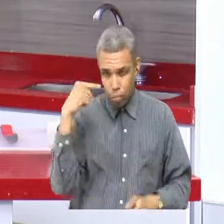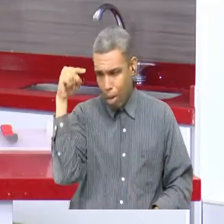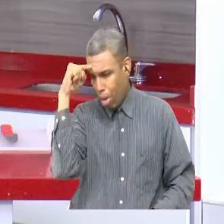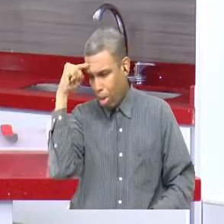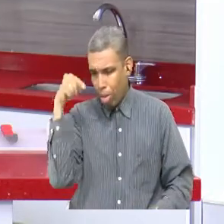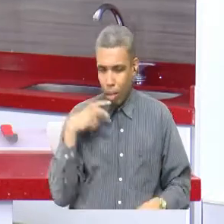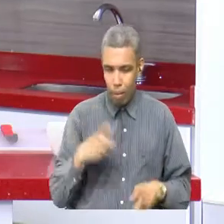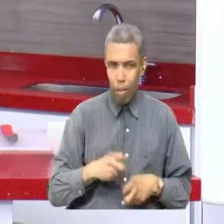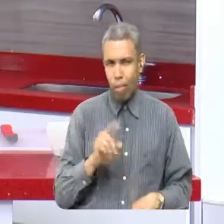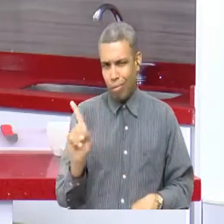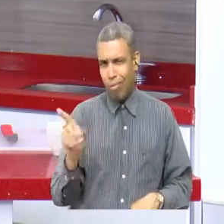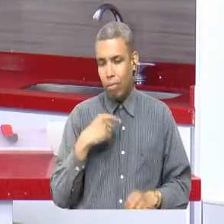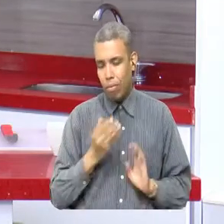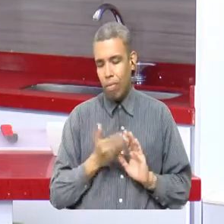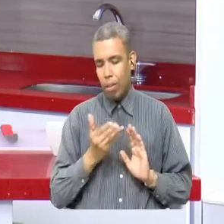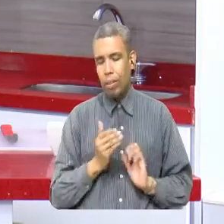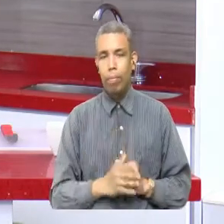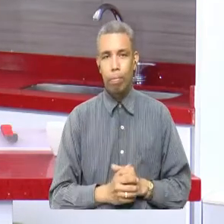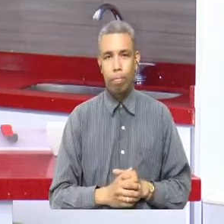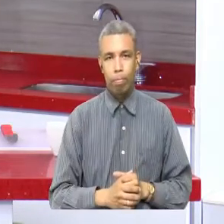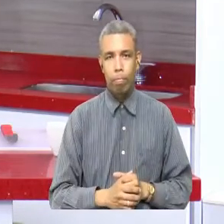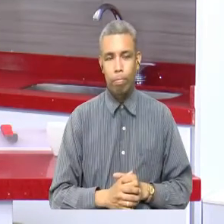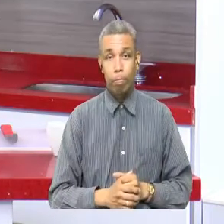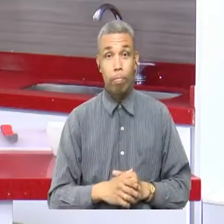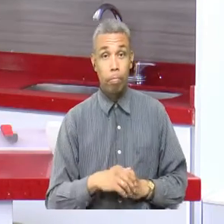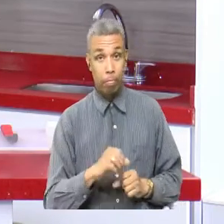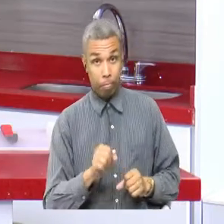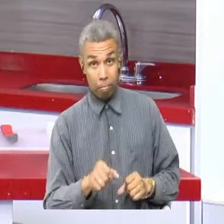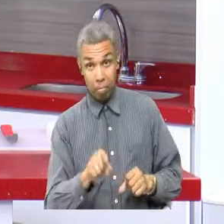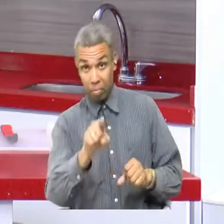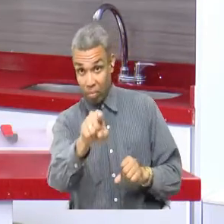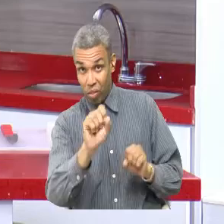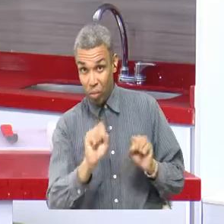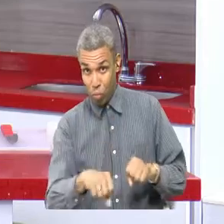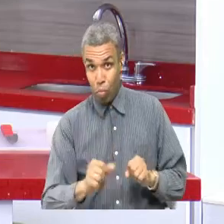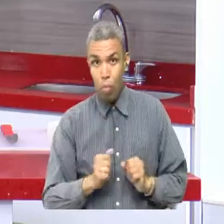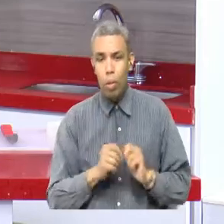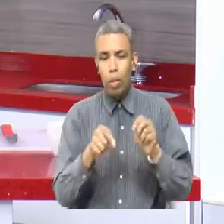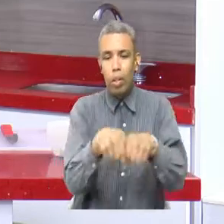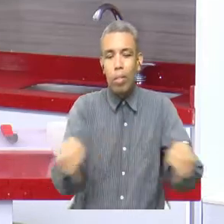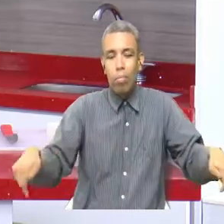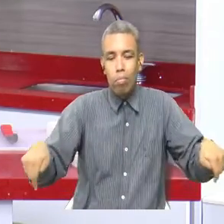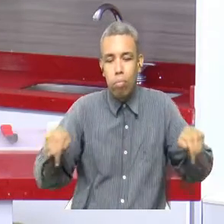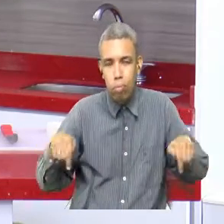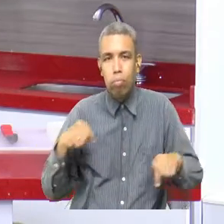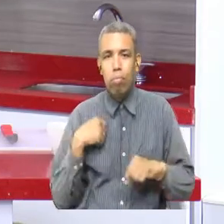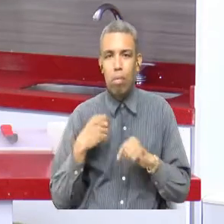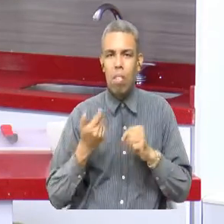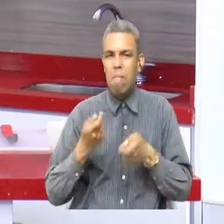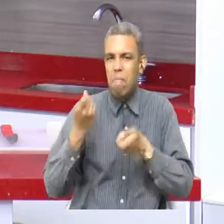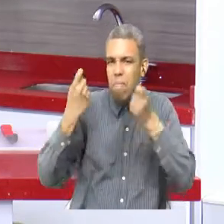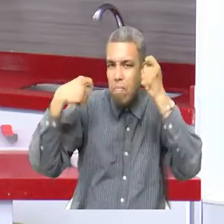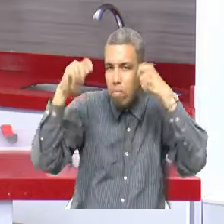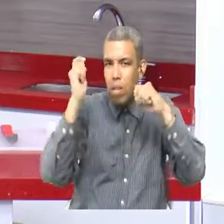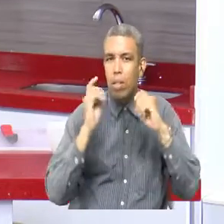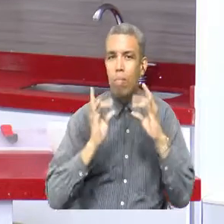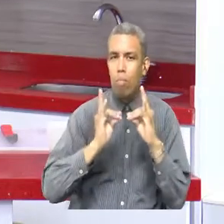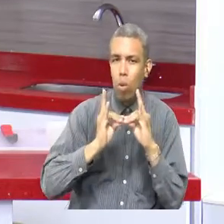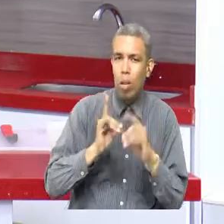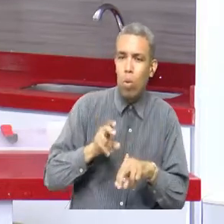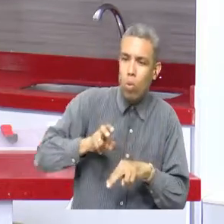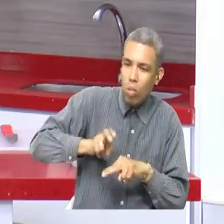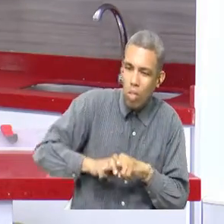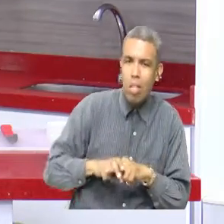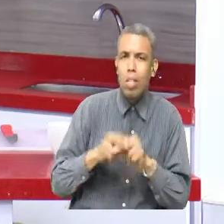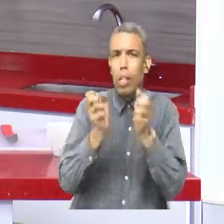también quiero invitarlos a ustedes para que vayan y visiten Muebles Rústicos El Bosque. Recuerden que ahí pueden encontrar los mejores muebles y,